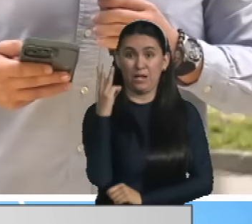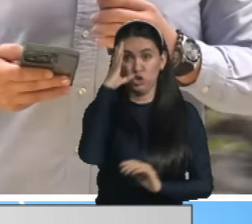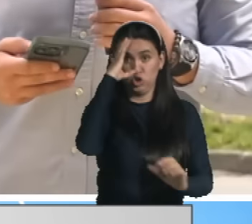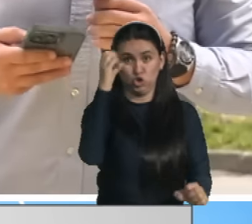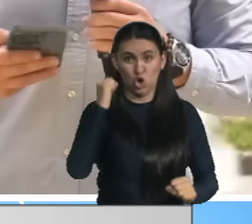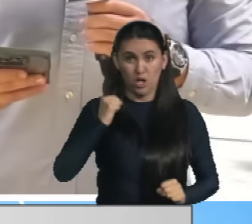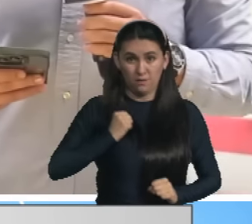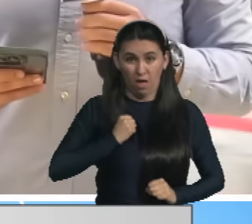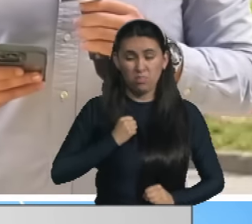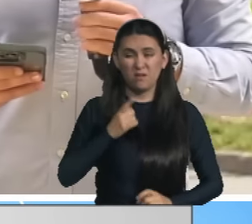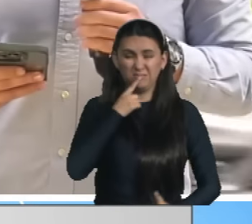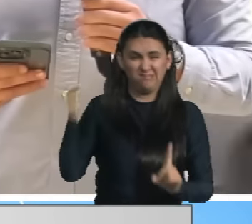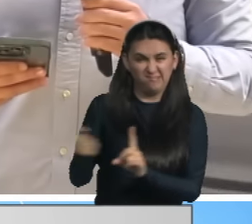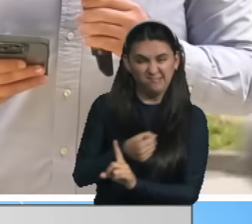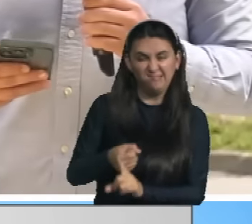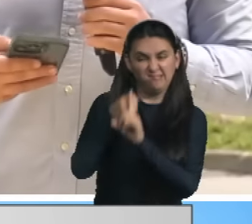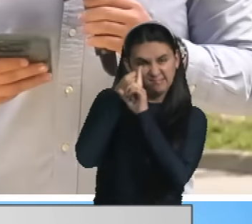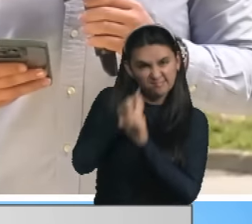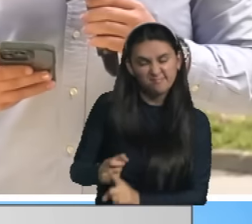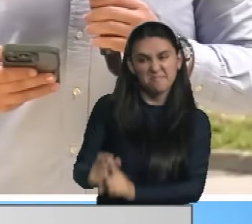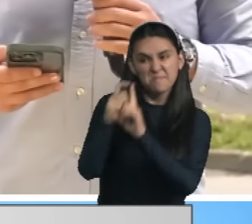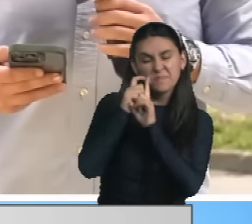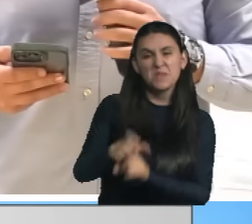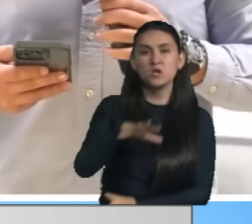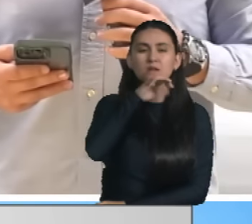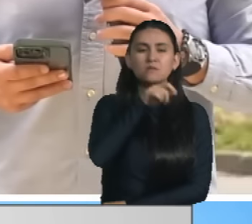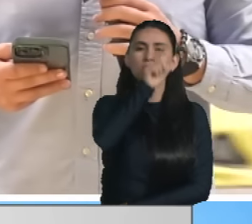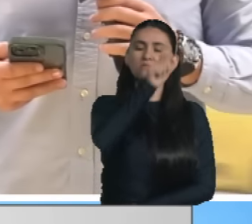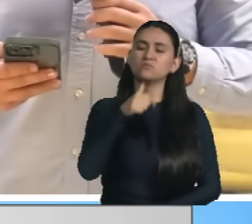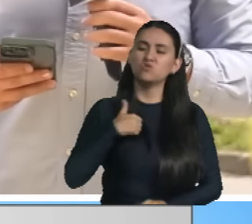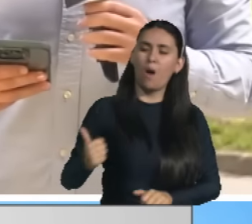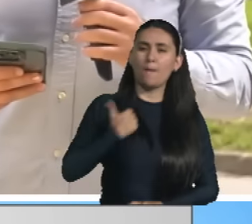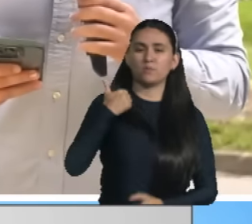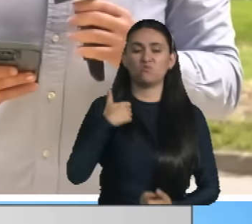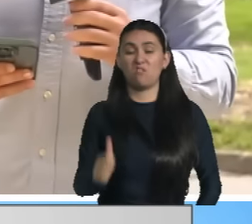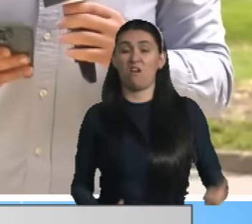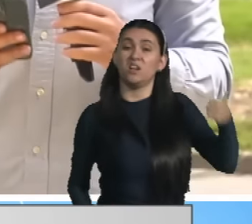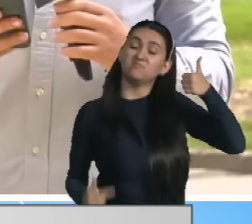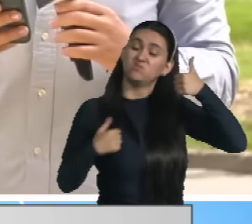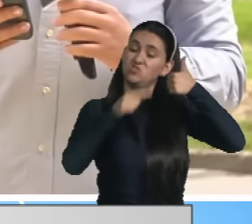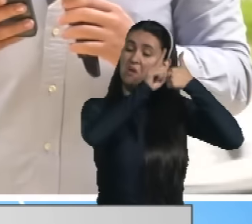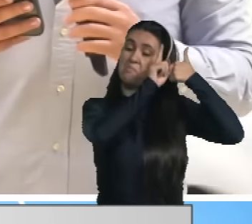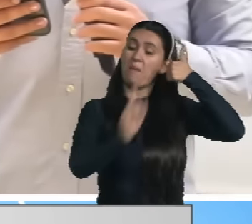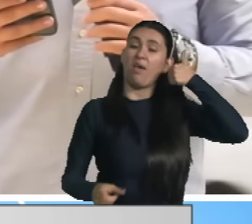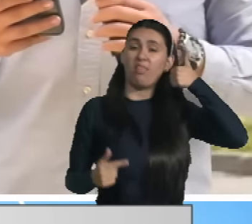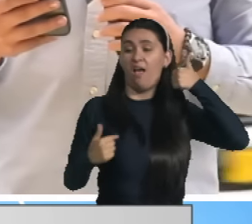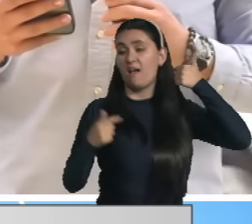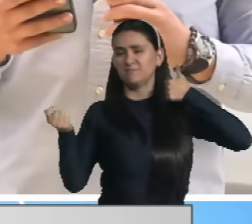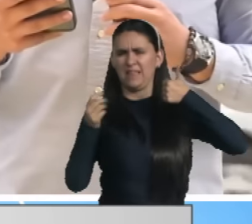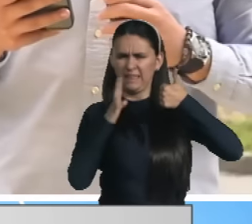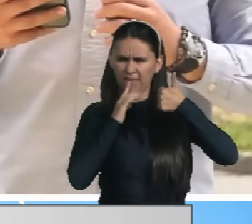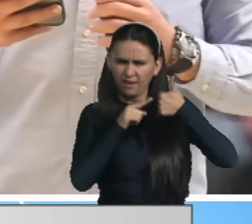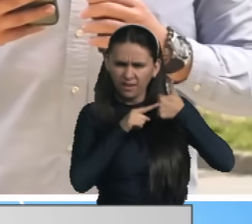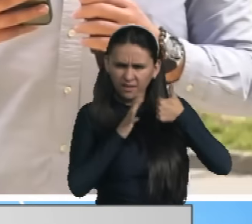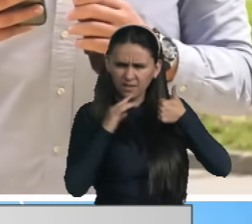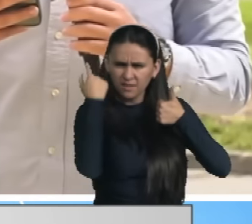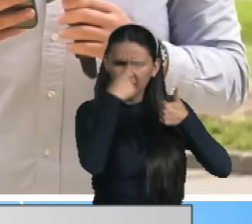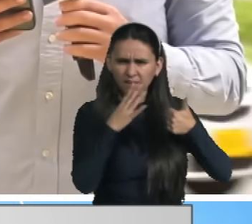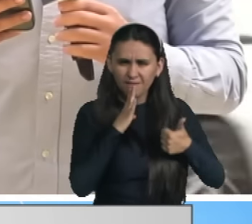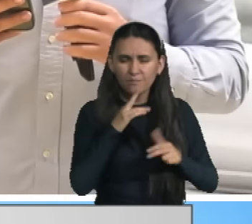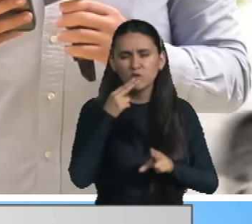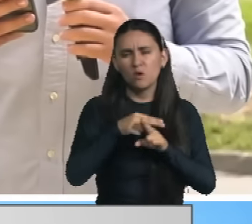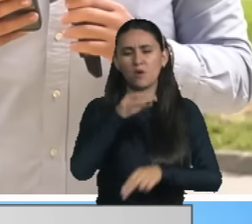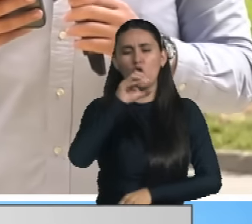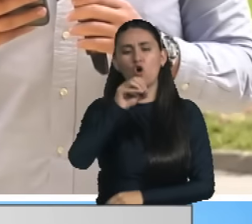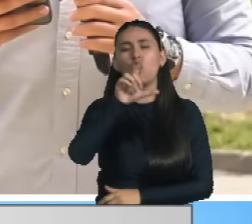rasos un maltrato por este oficial que se aprovechaba de su alto rango. Pues, ¿de quién se trata? Del general identificado como